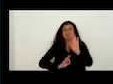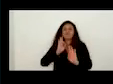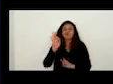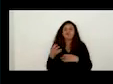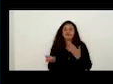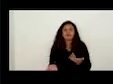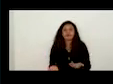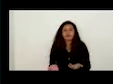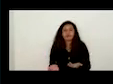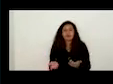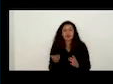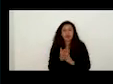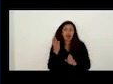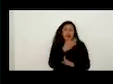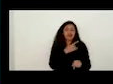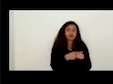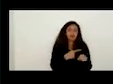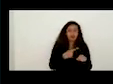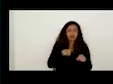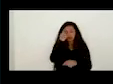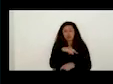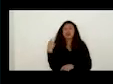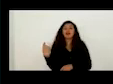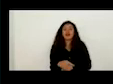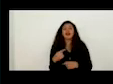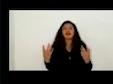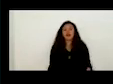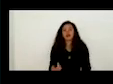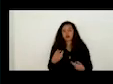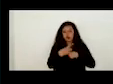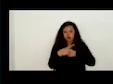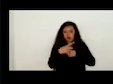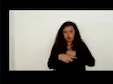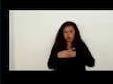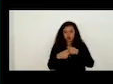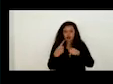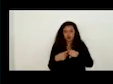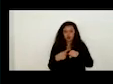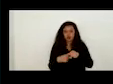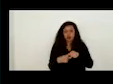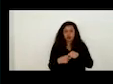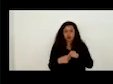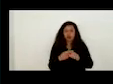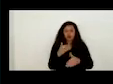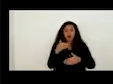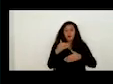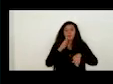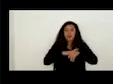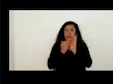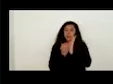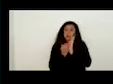ya se tenga presente con la finalidad de que estos daños de estas enfermedades no avancen de